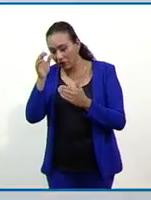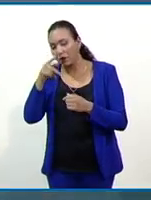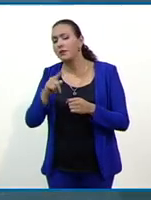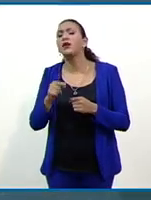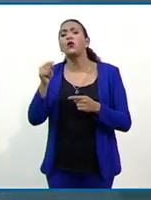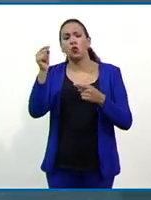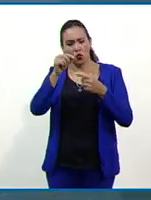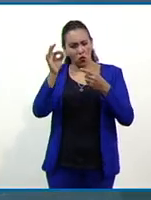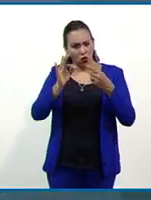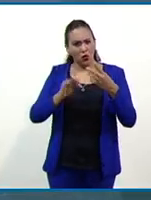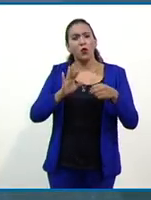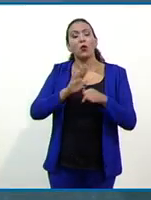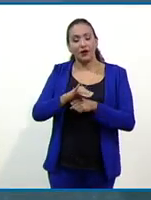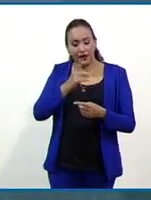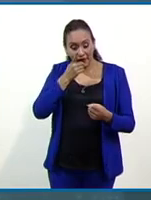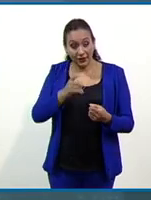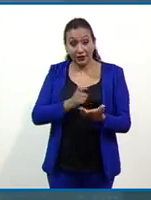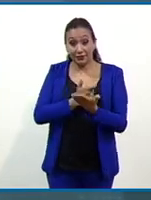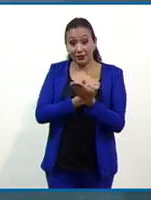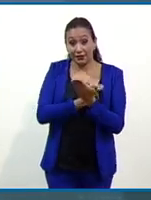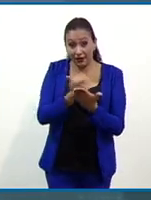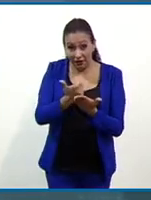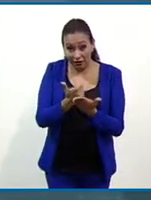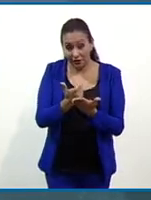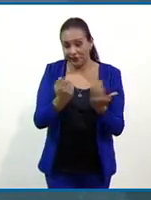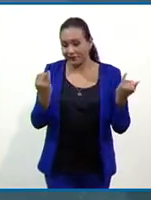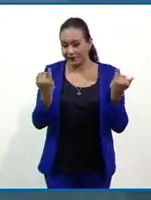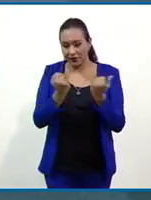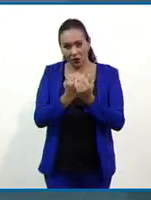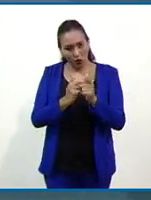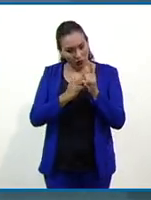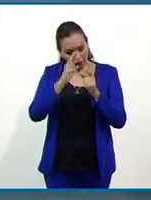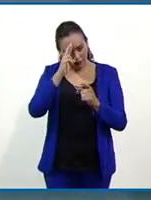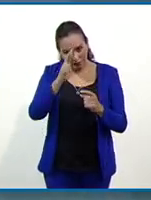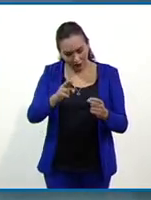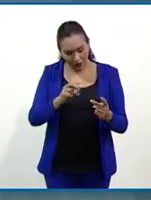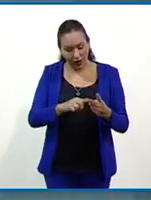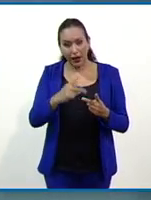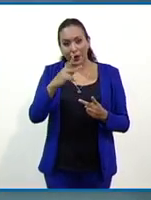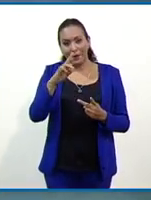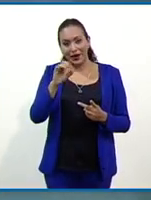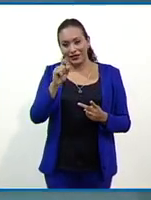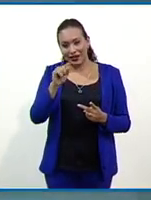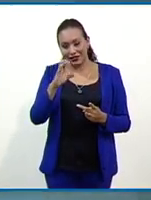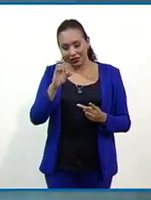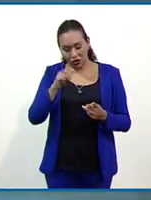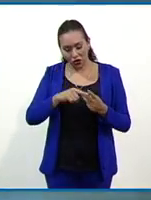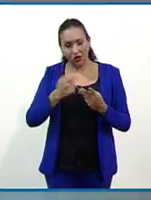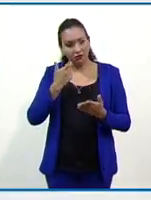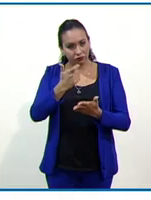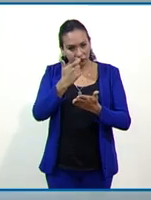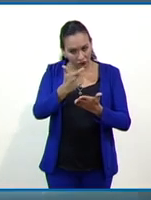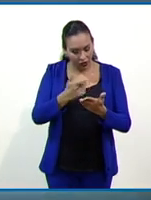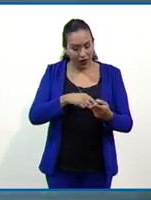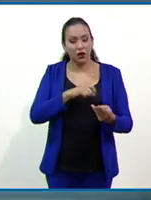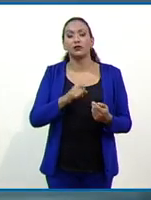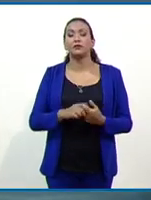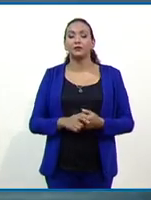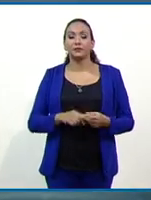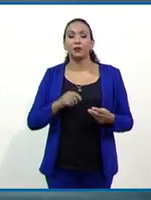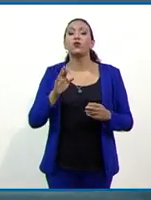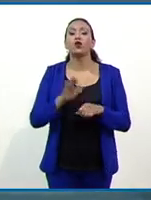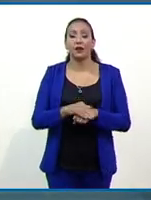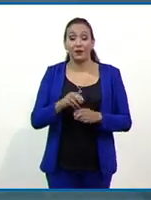alcanzados destacan el respeto a los salarios y prestaciones de los trabajadores, conforme al artículo 10º transitorio de la reforma,